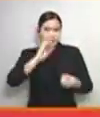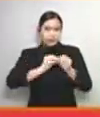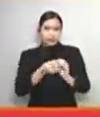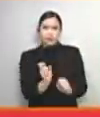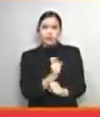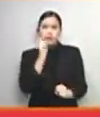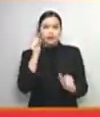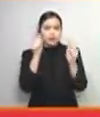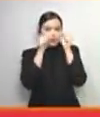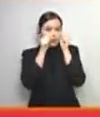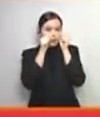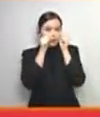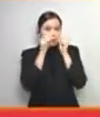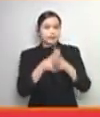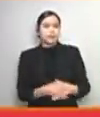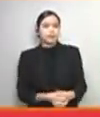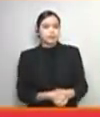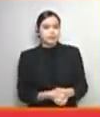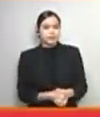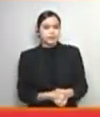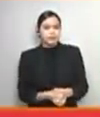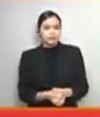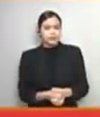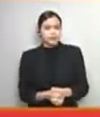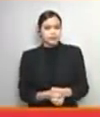es, atentos,